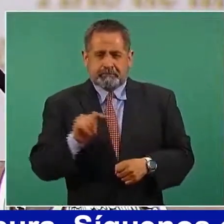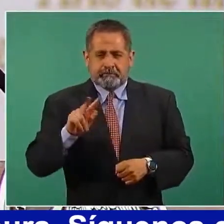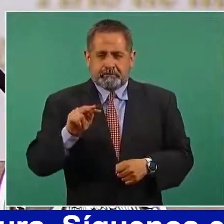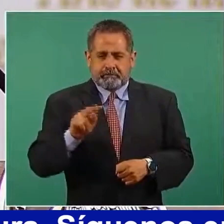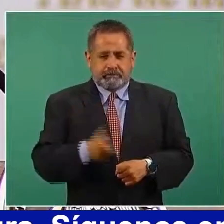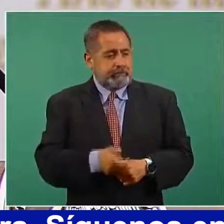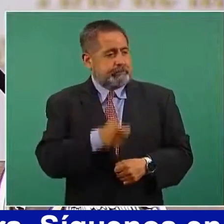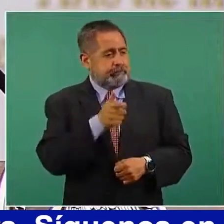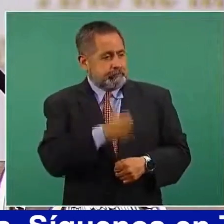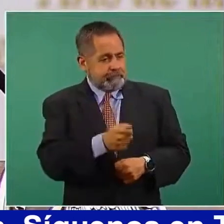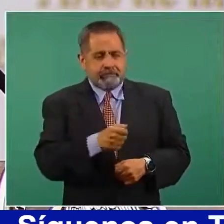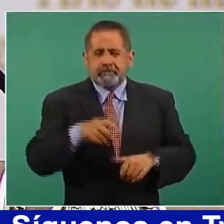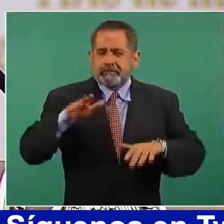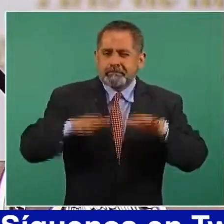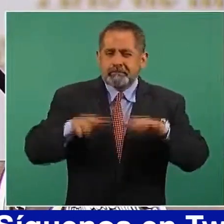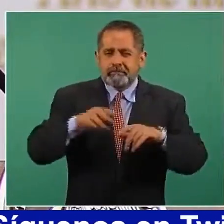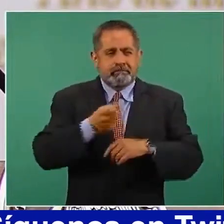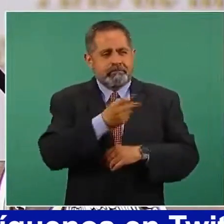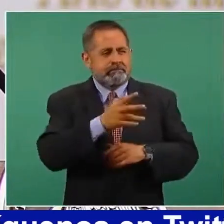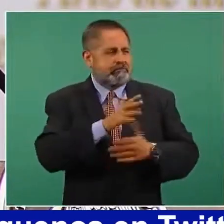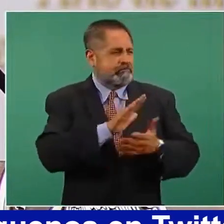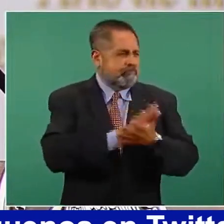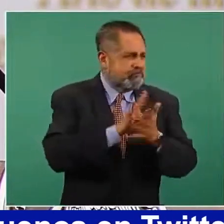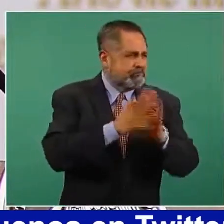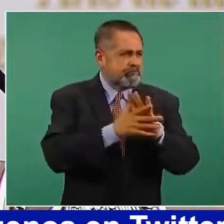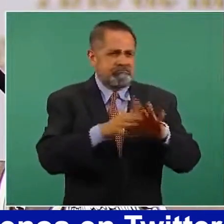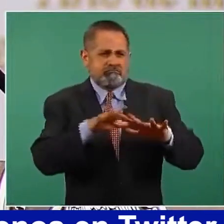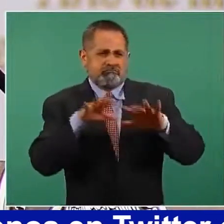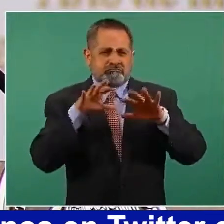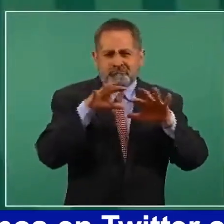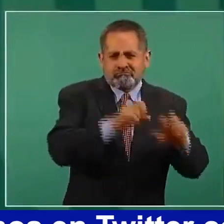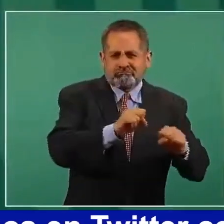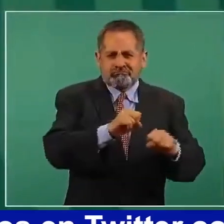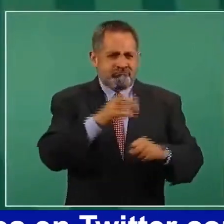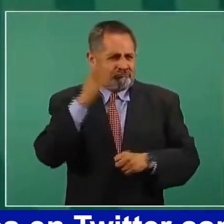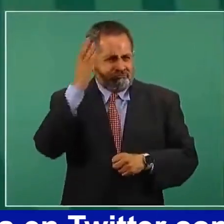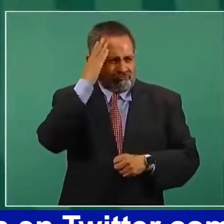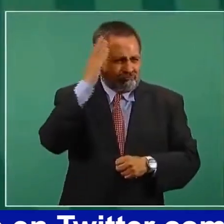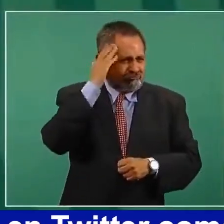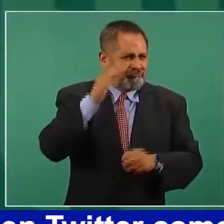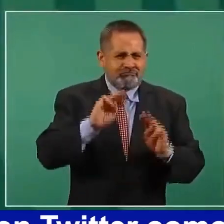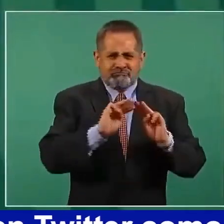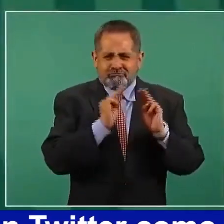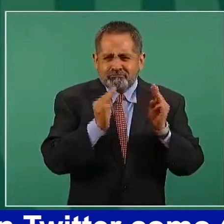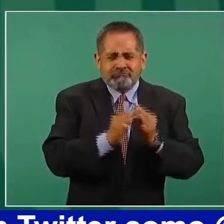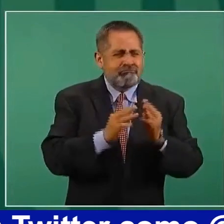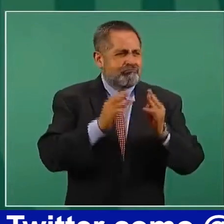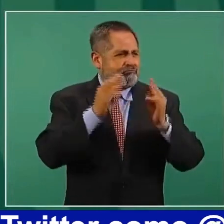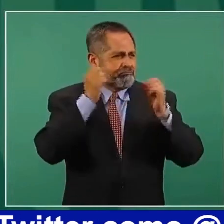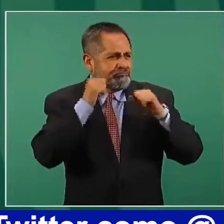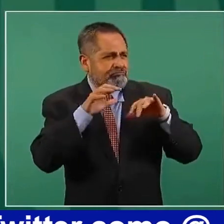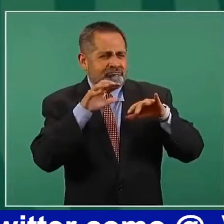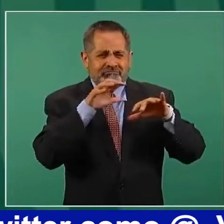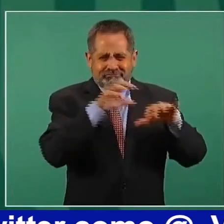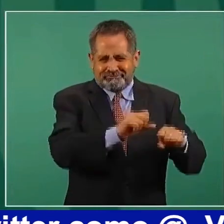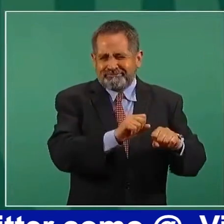grandes detenciones de delincuentes o de capos del crimen organizado